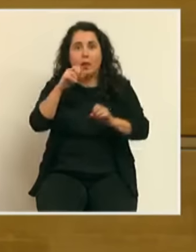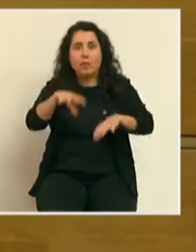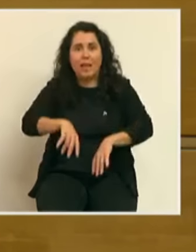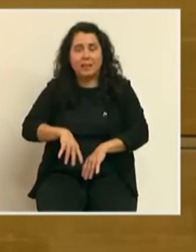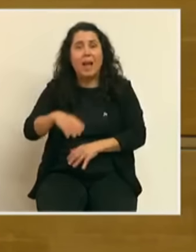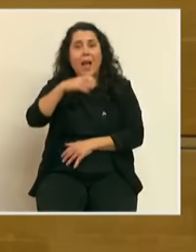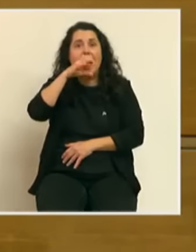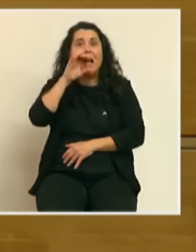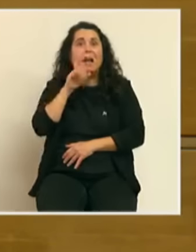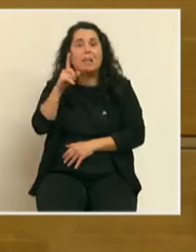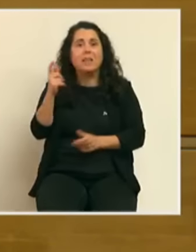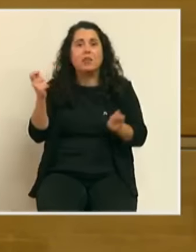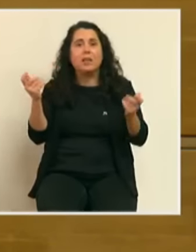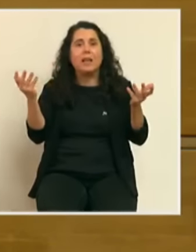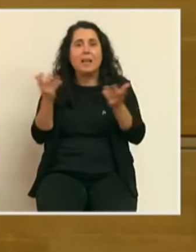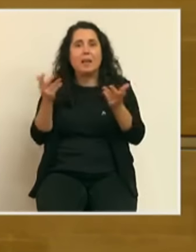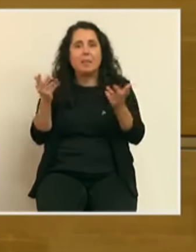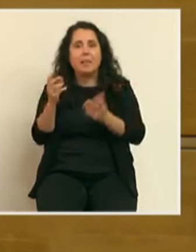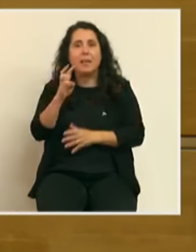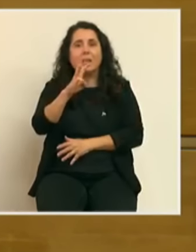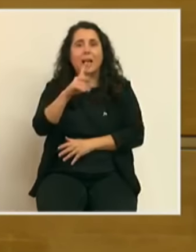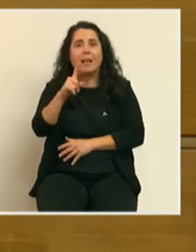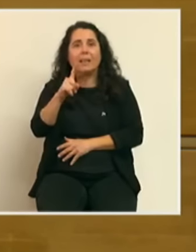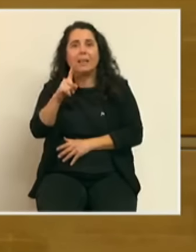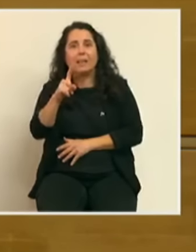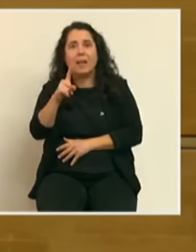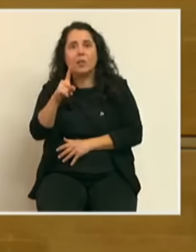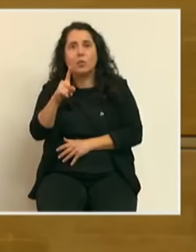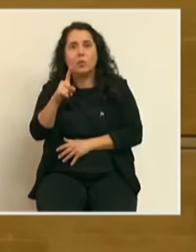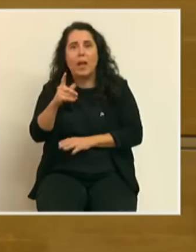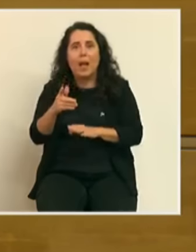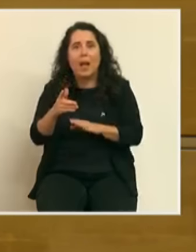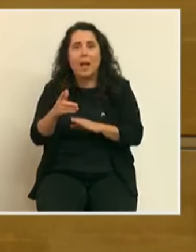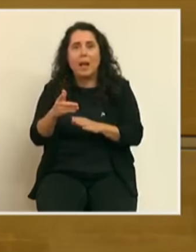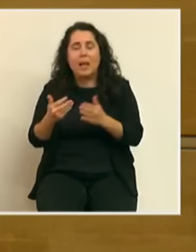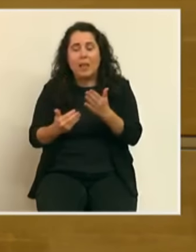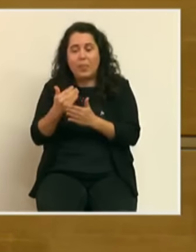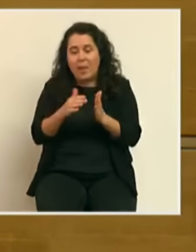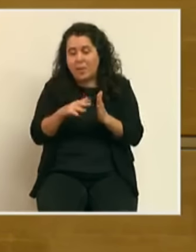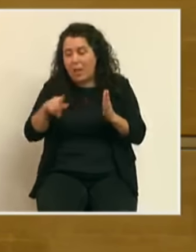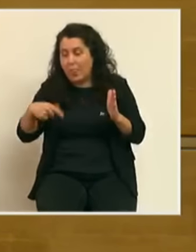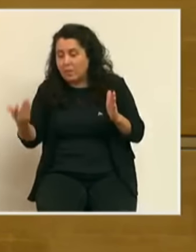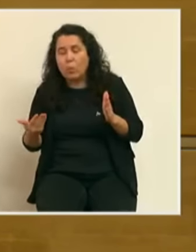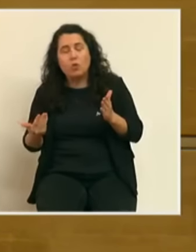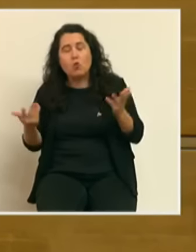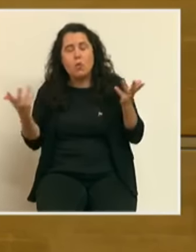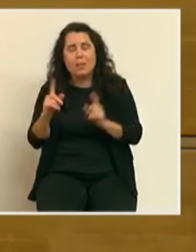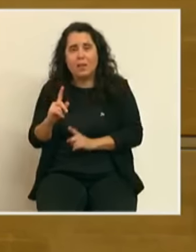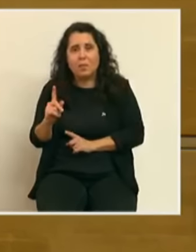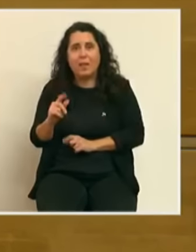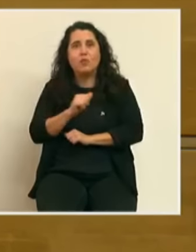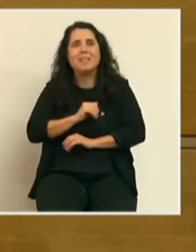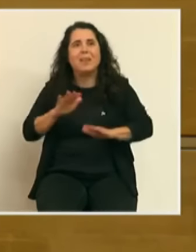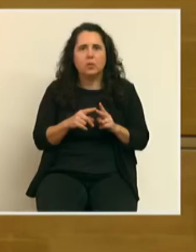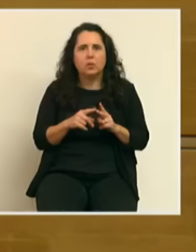estagué en emergencia el 31 y no ha estado en emergencia todos estos días y estaban parados